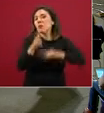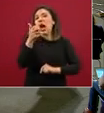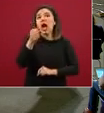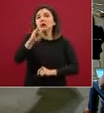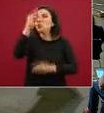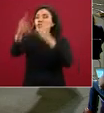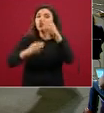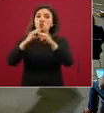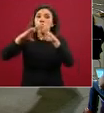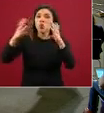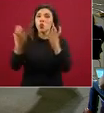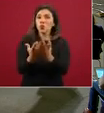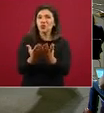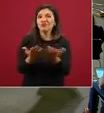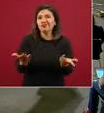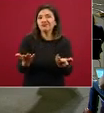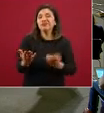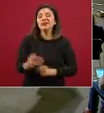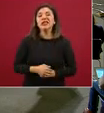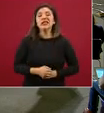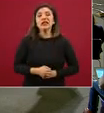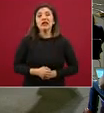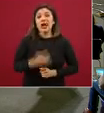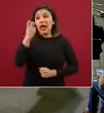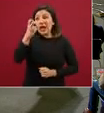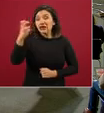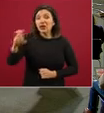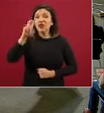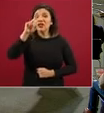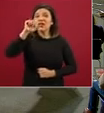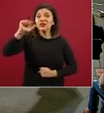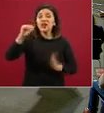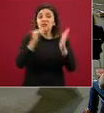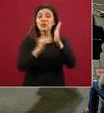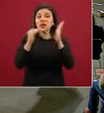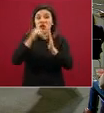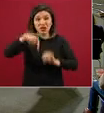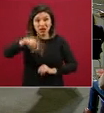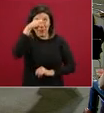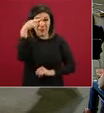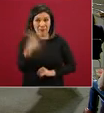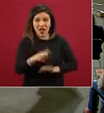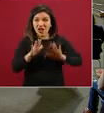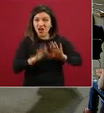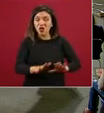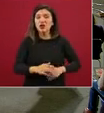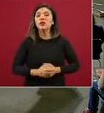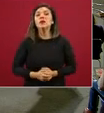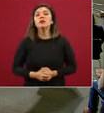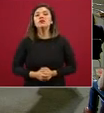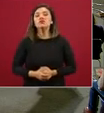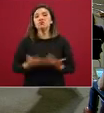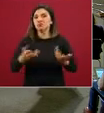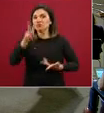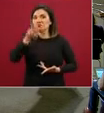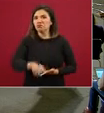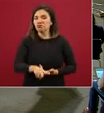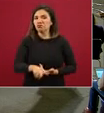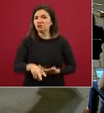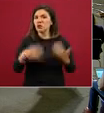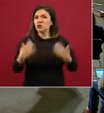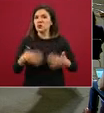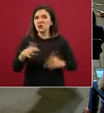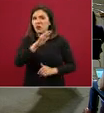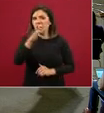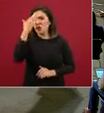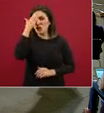mundo. De ellos, 36 millones en México. Un reconocimiento